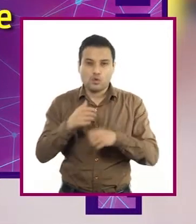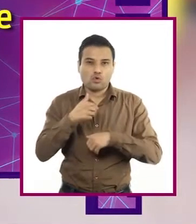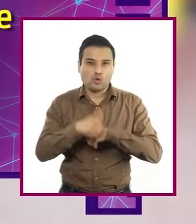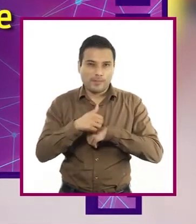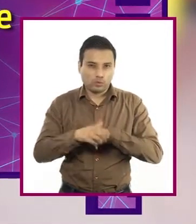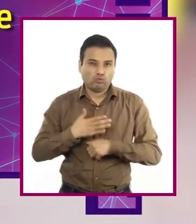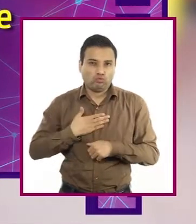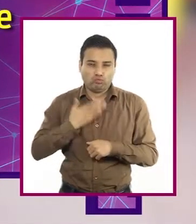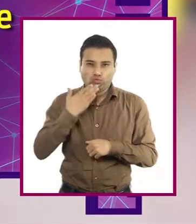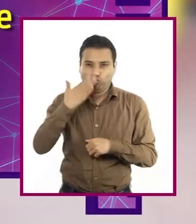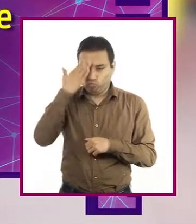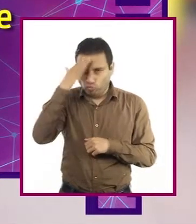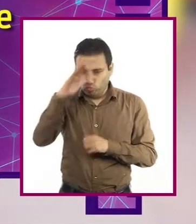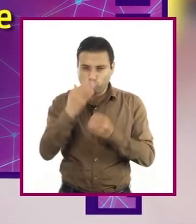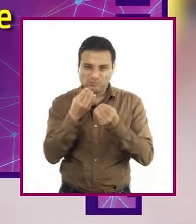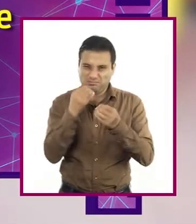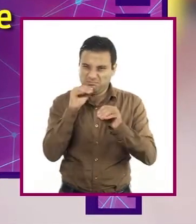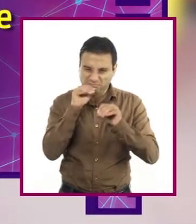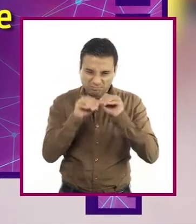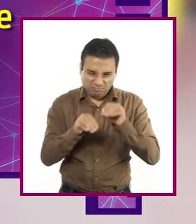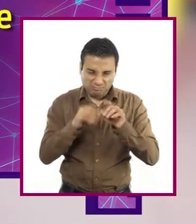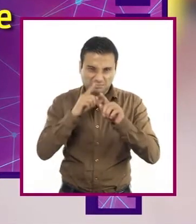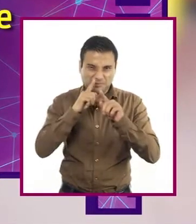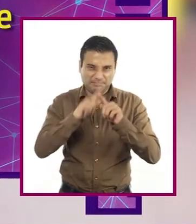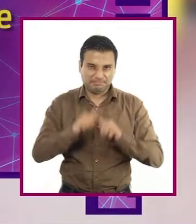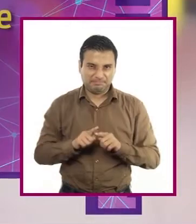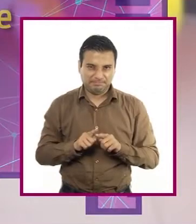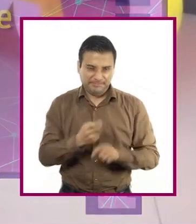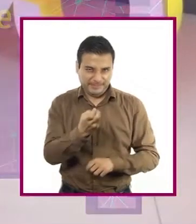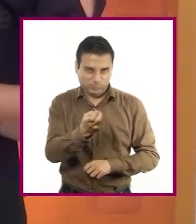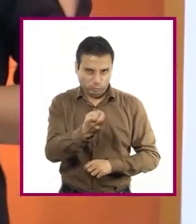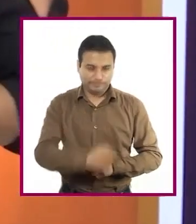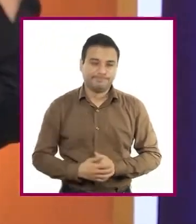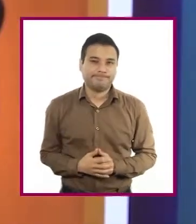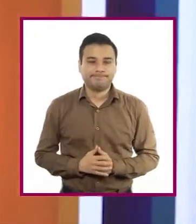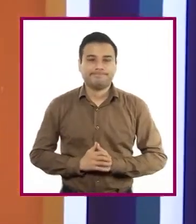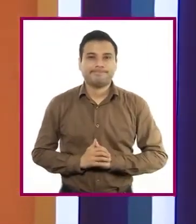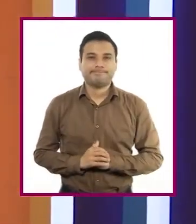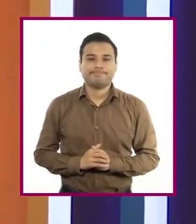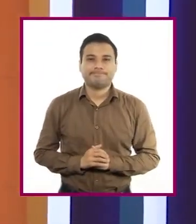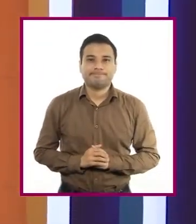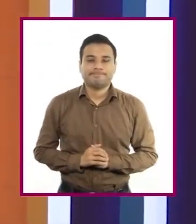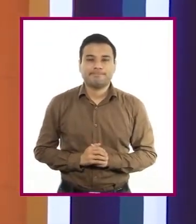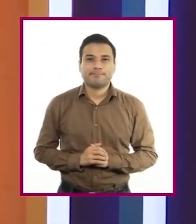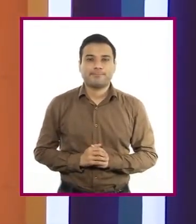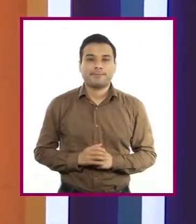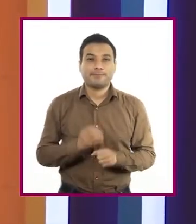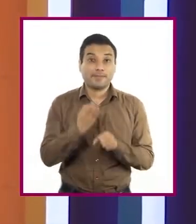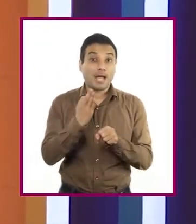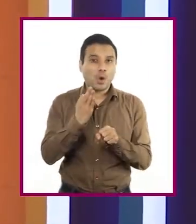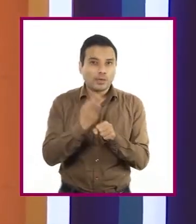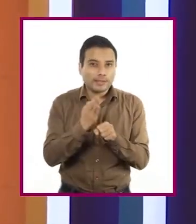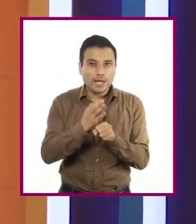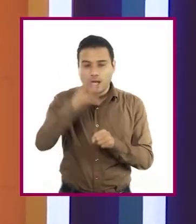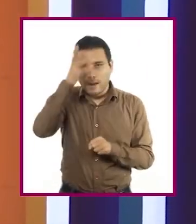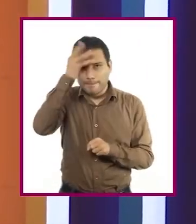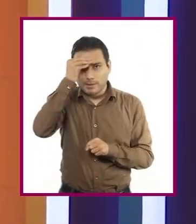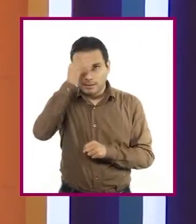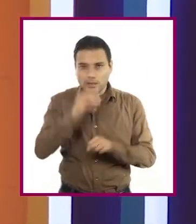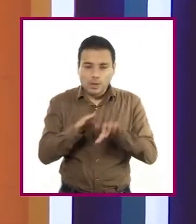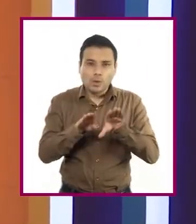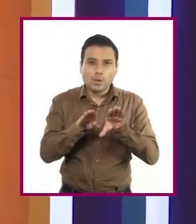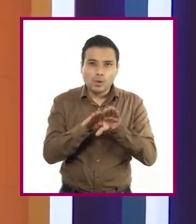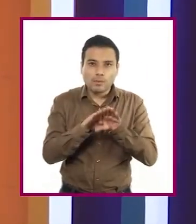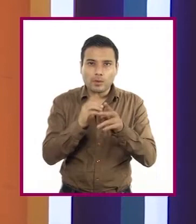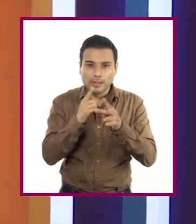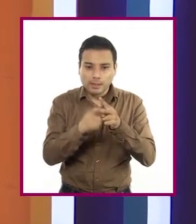y resuelve problemas que se modelan con este tipo de variación. Aprenderán cómo calcular y dar sentido a